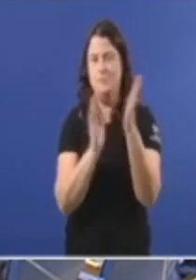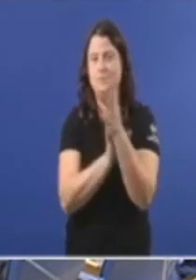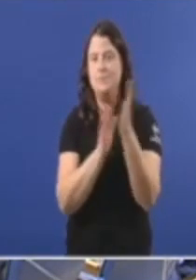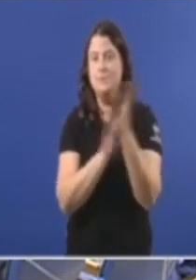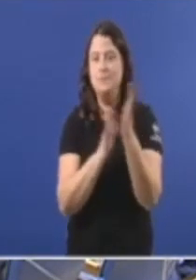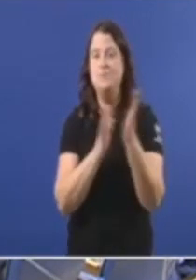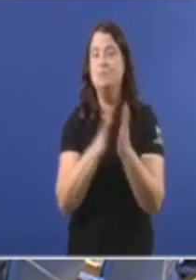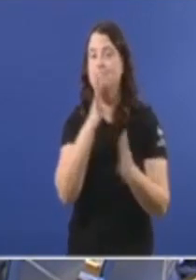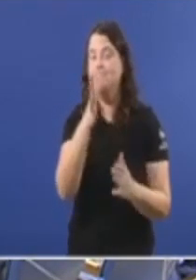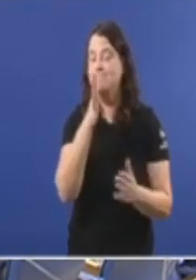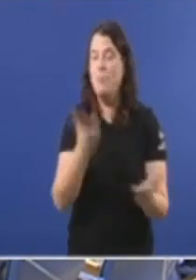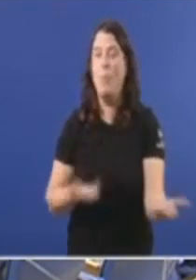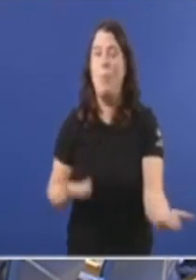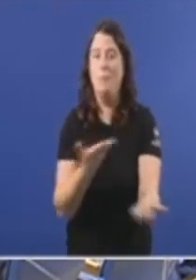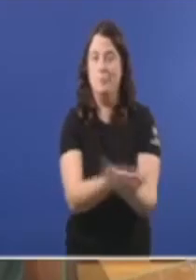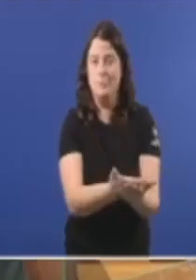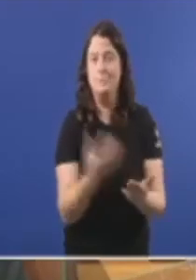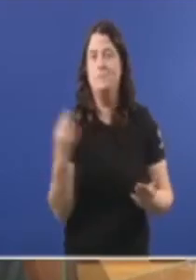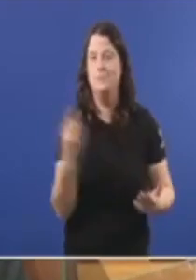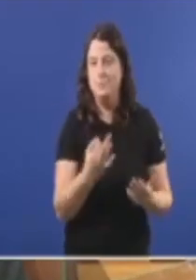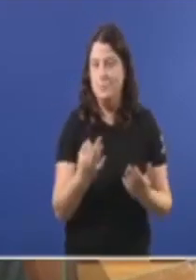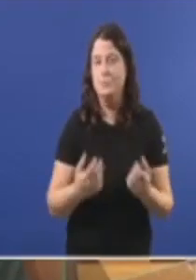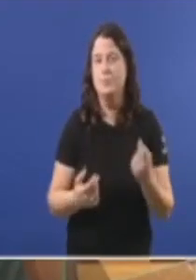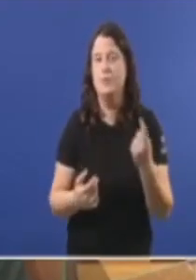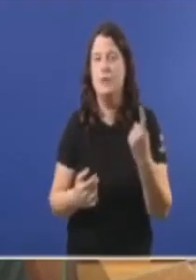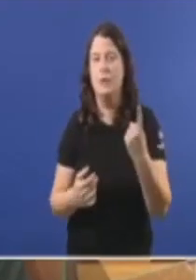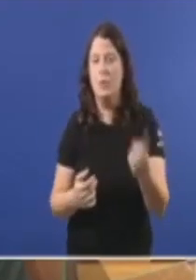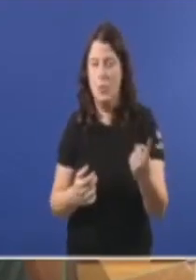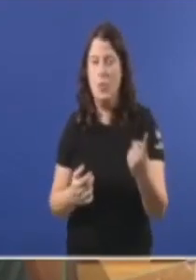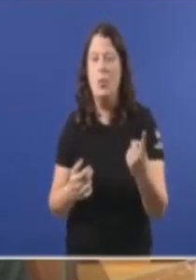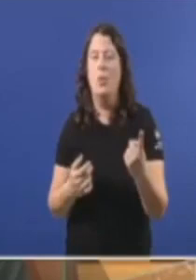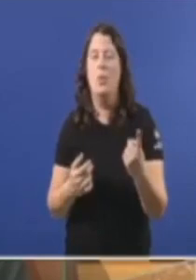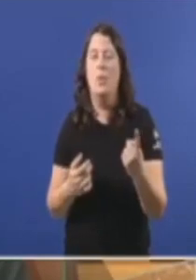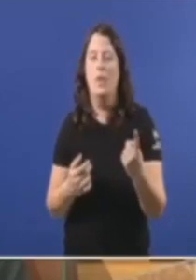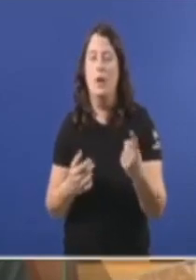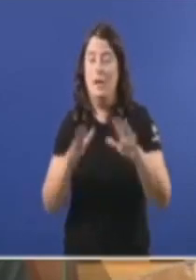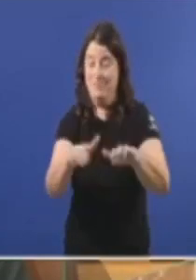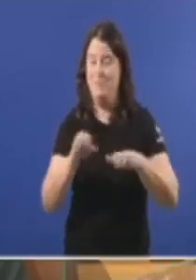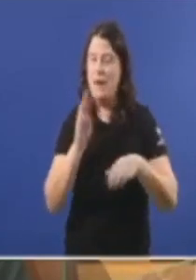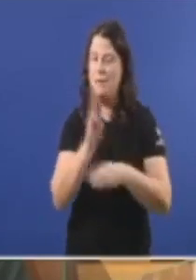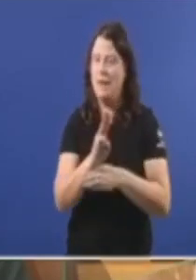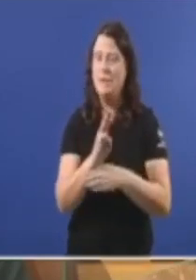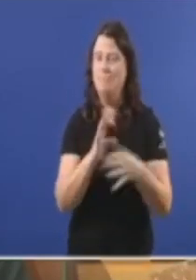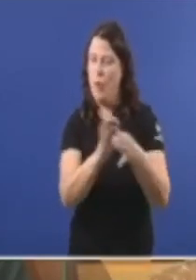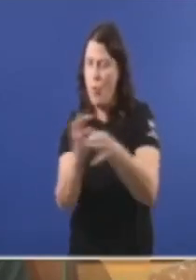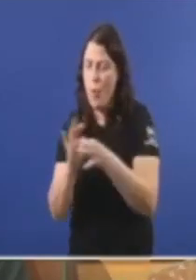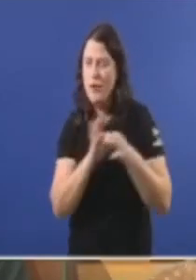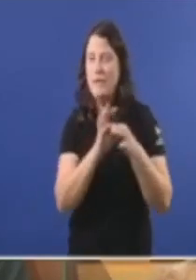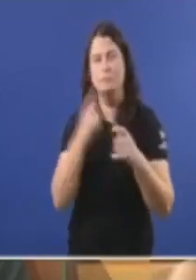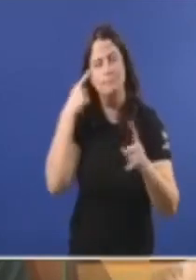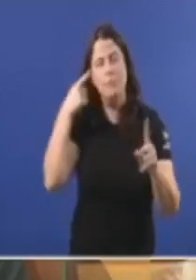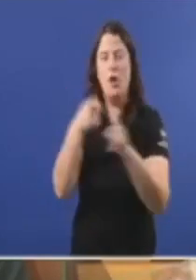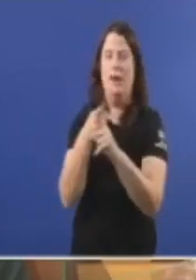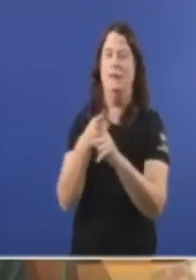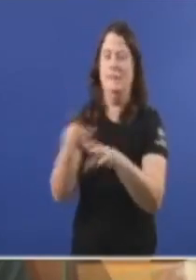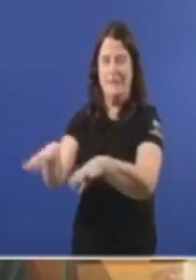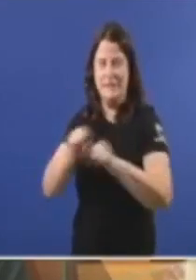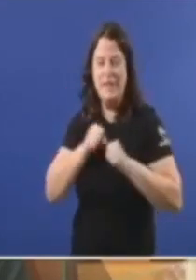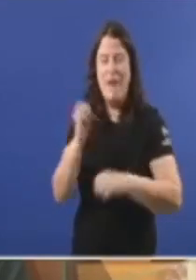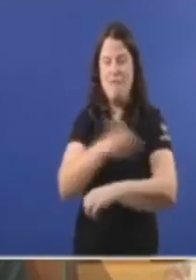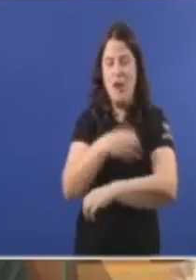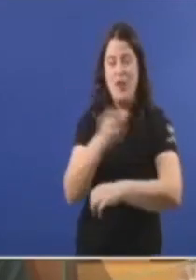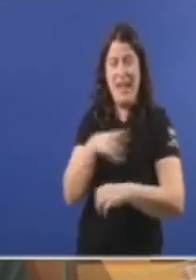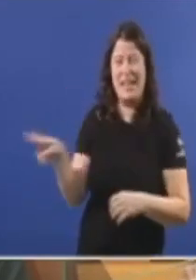o que lle propoño é unha frente común neste Parlamento para conseguir a xestión directa dos fondos